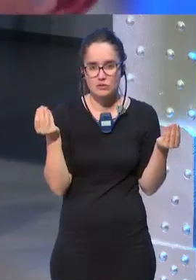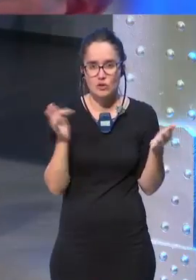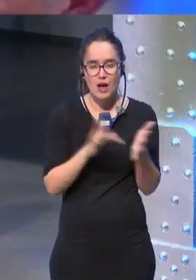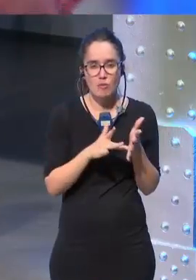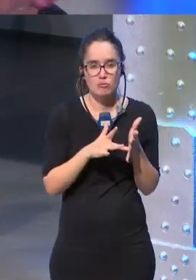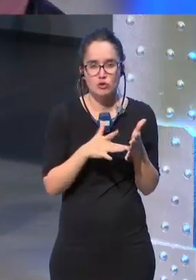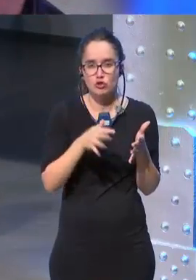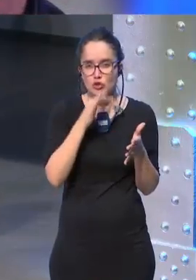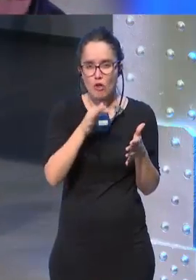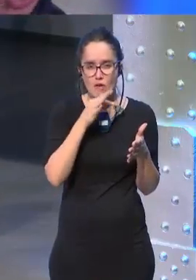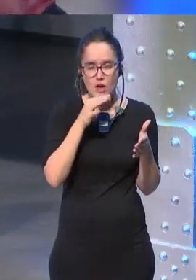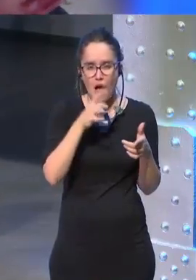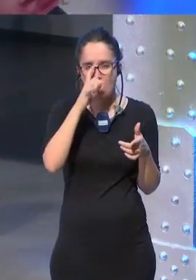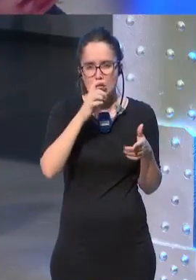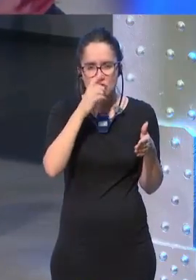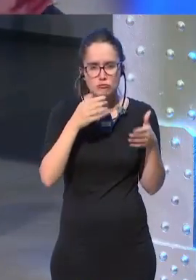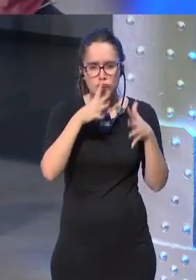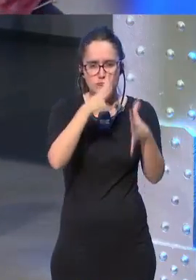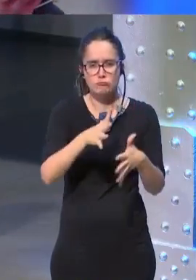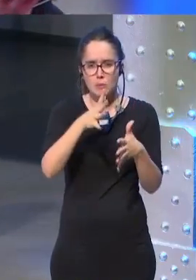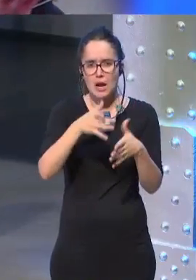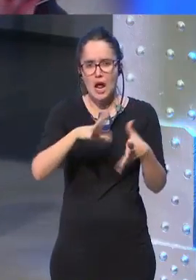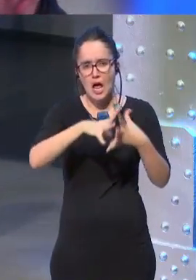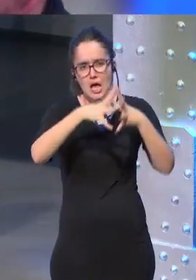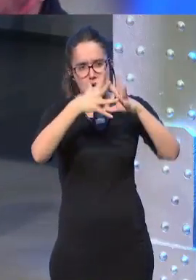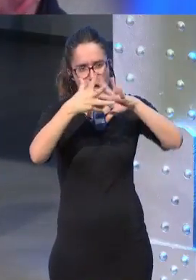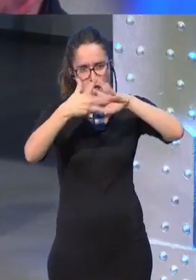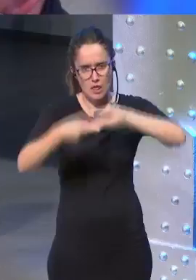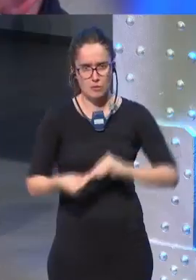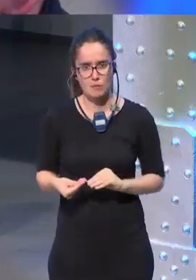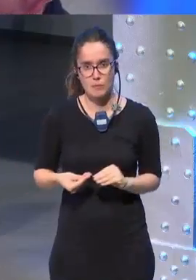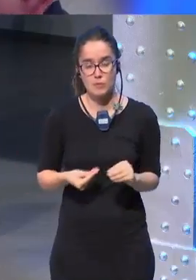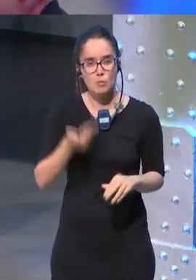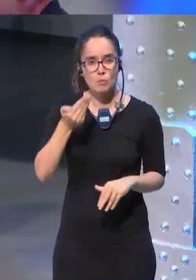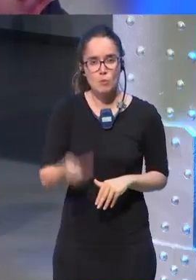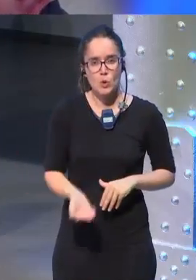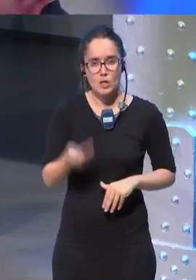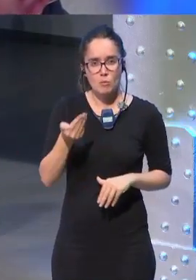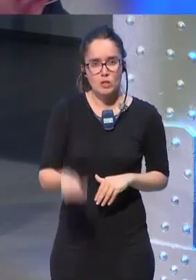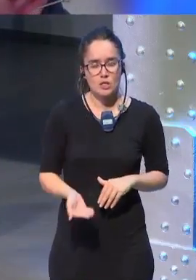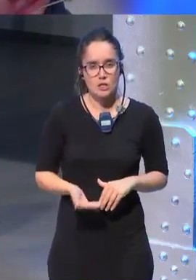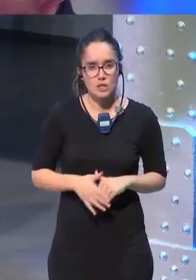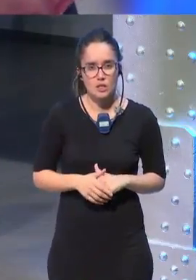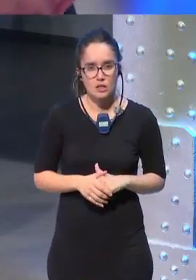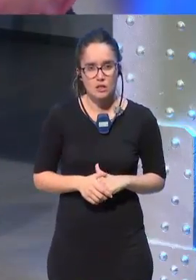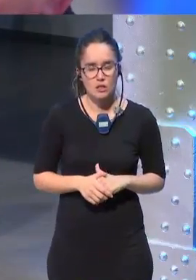unas décadas para irnos adaptando. Y es muy importante